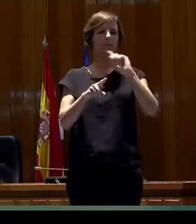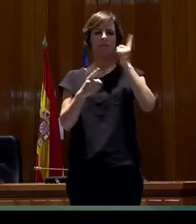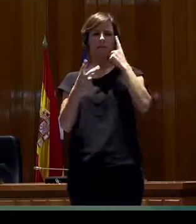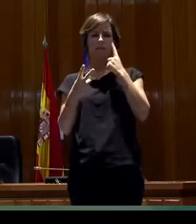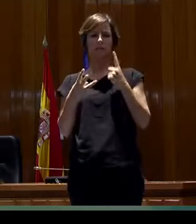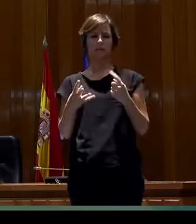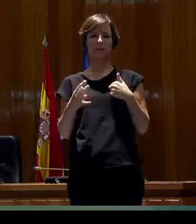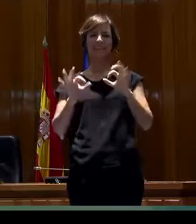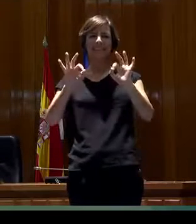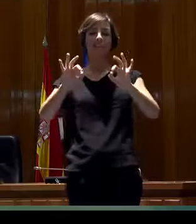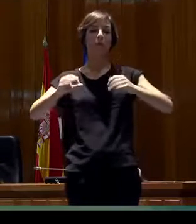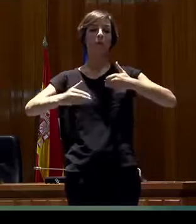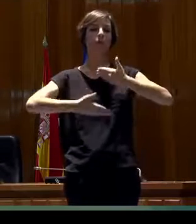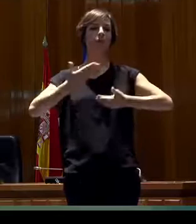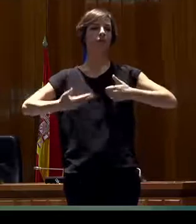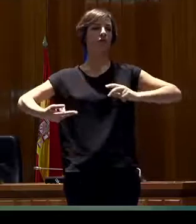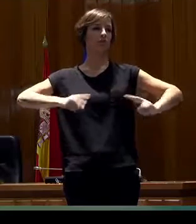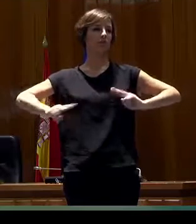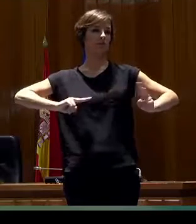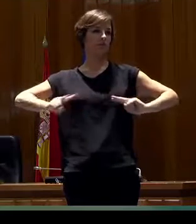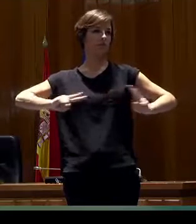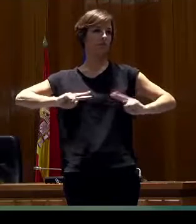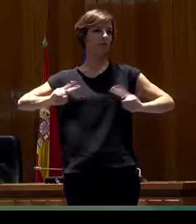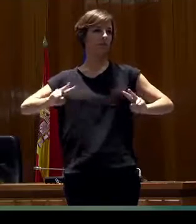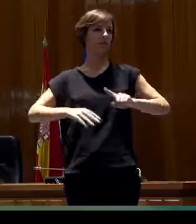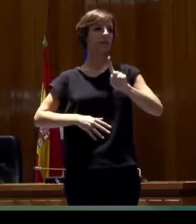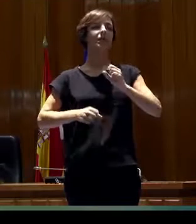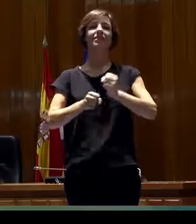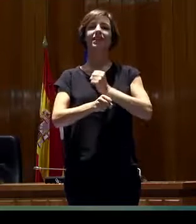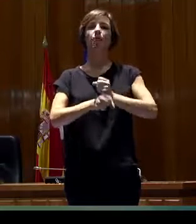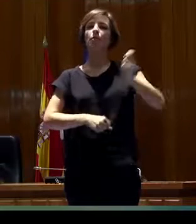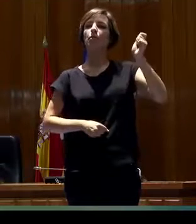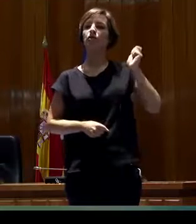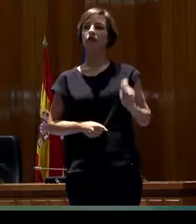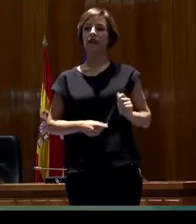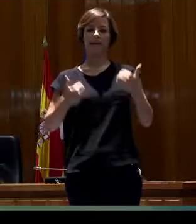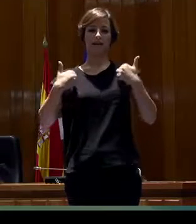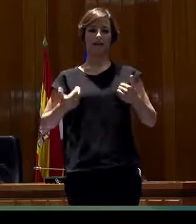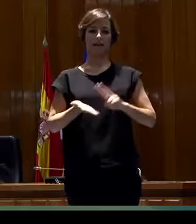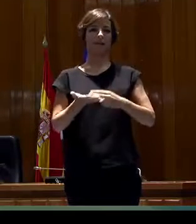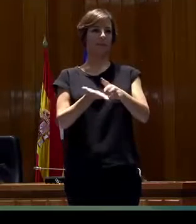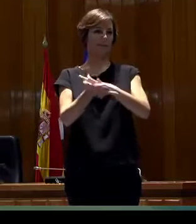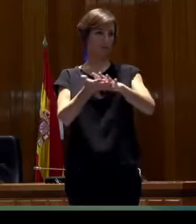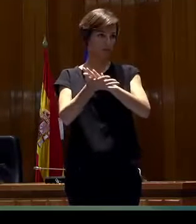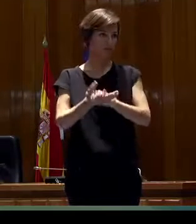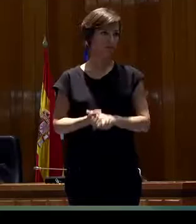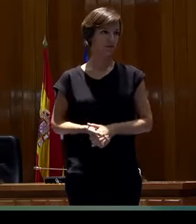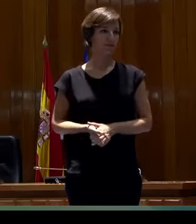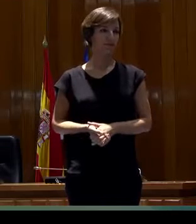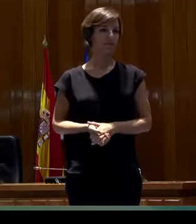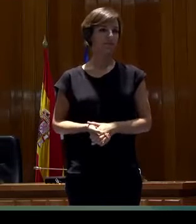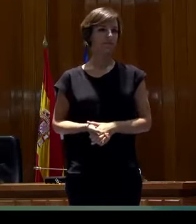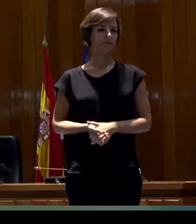se refiere al proceso de interpretación y a la labor profesional que ejerce el intérprete de lengua de signos.